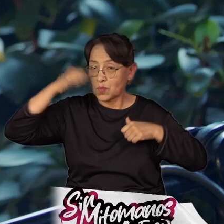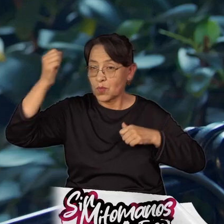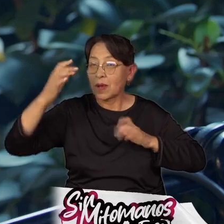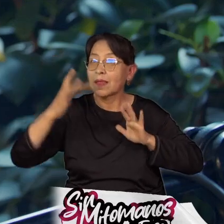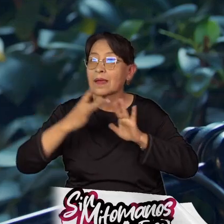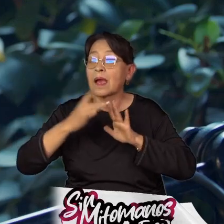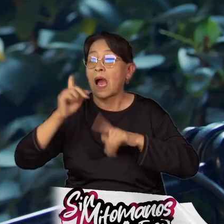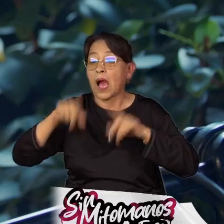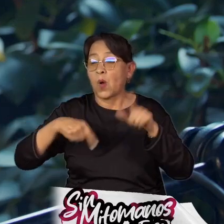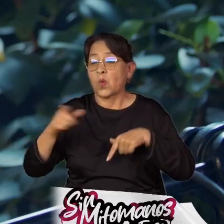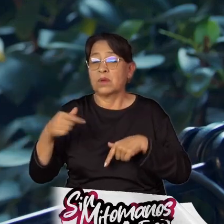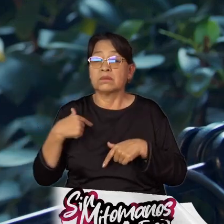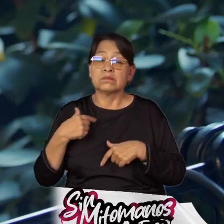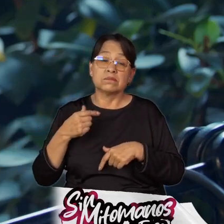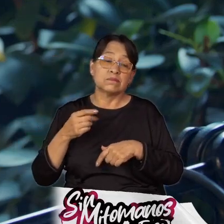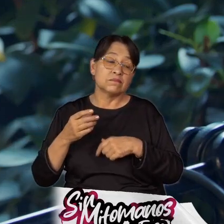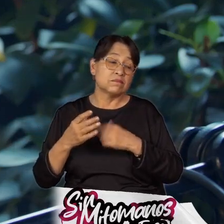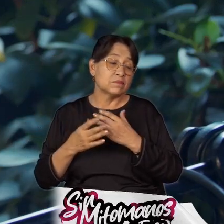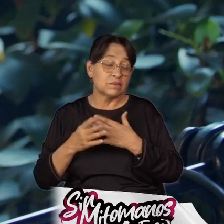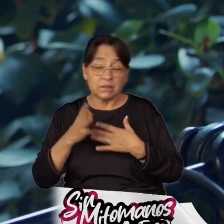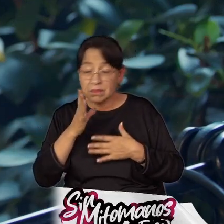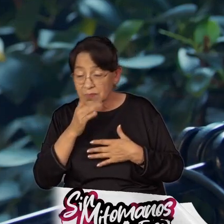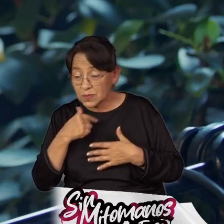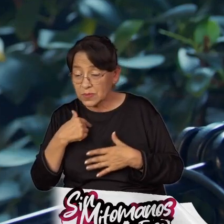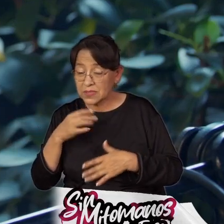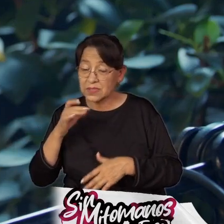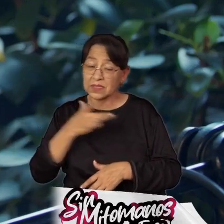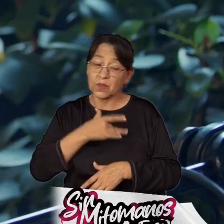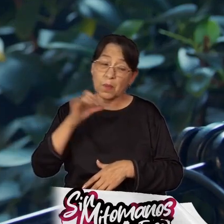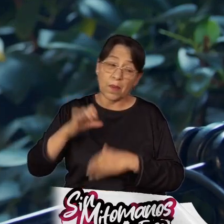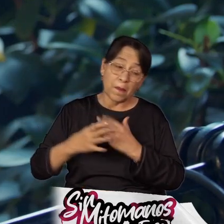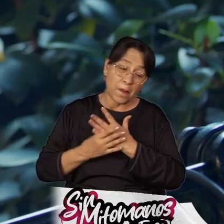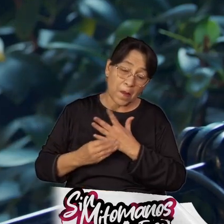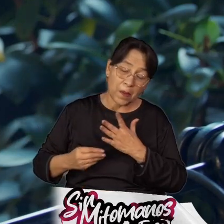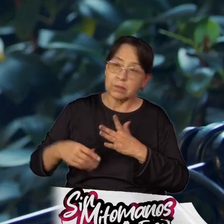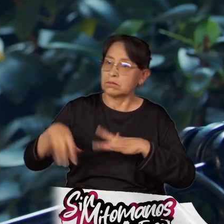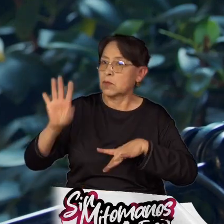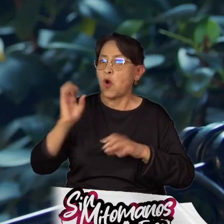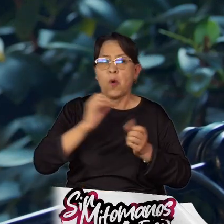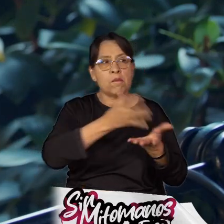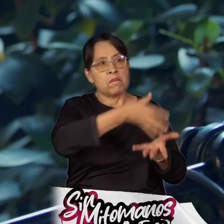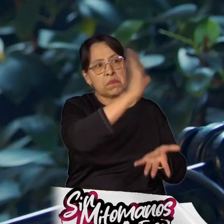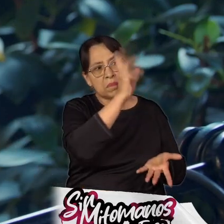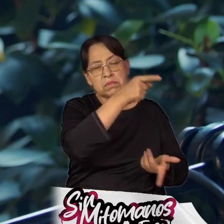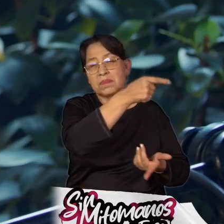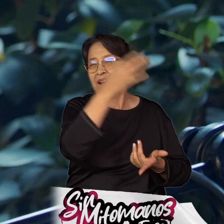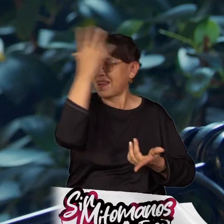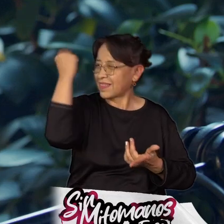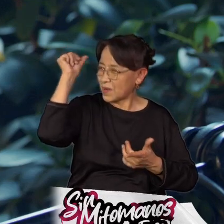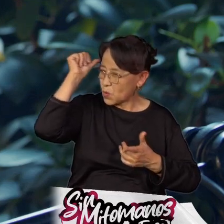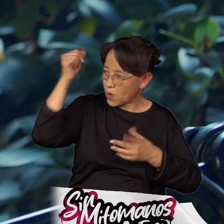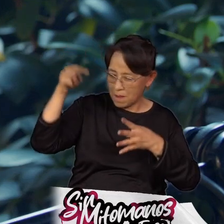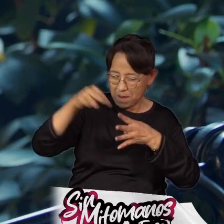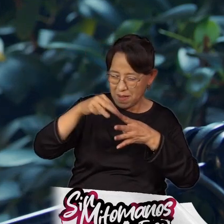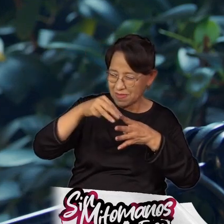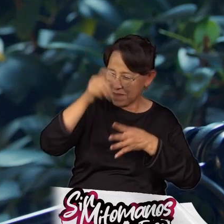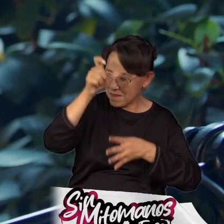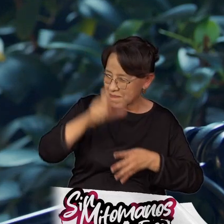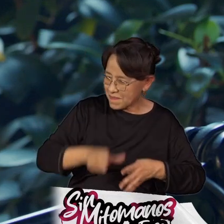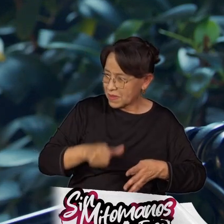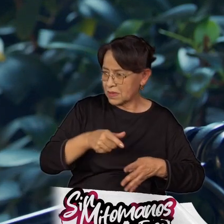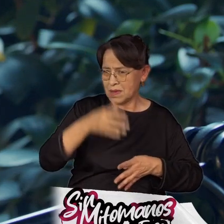hasta los menos favorecidos se sienten incluidos como los que tienen mucho. Ahí un Leví, un Mateo,